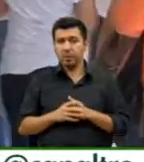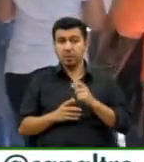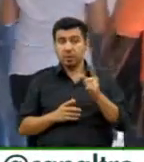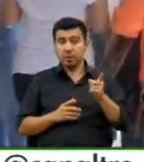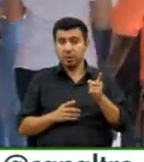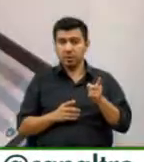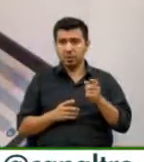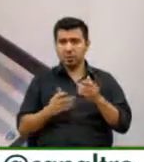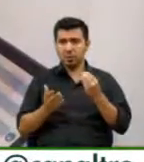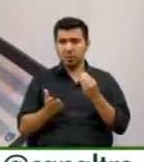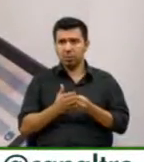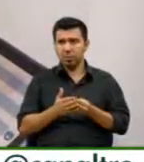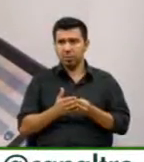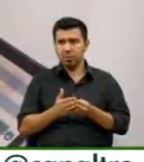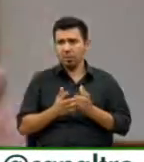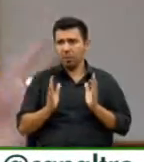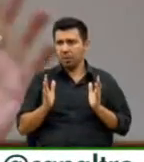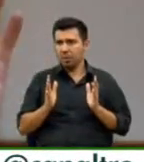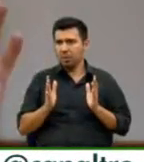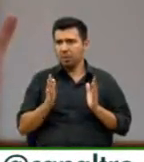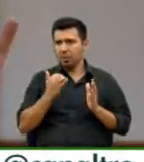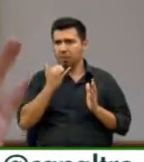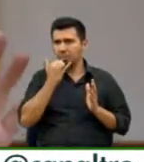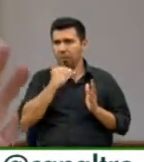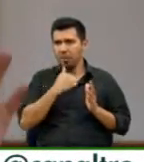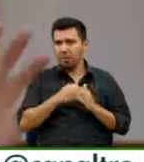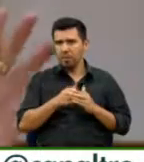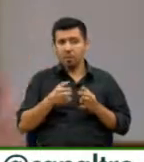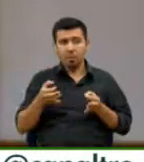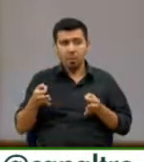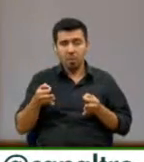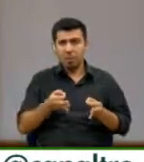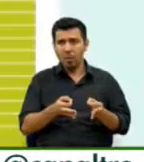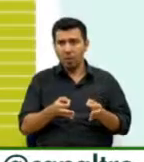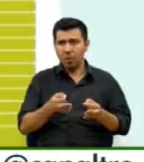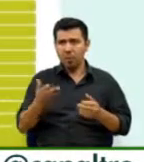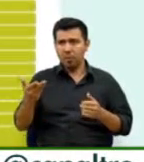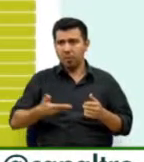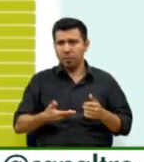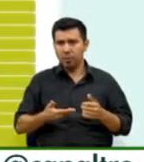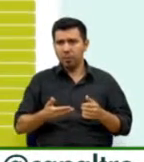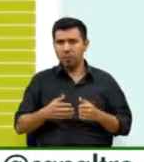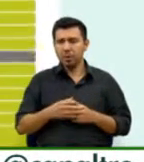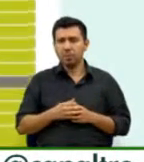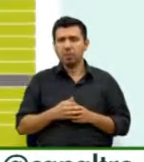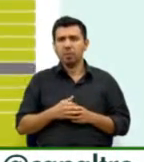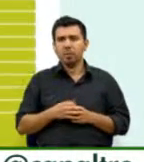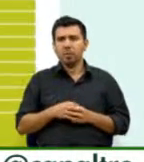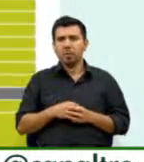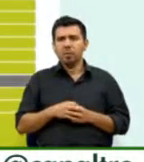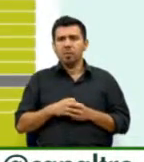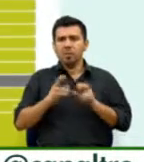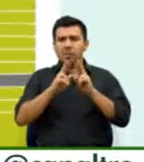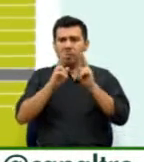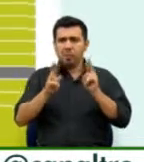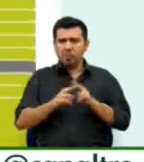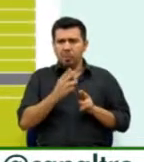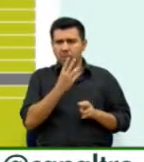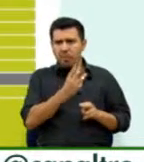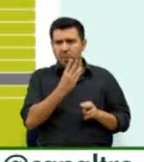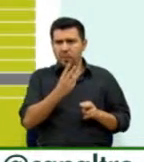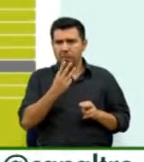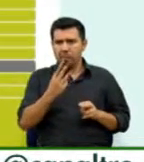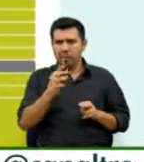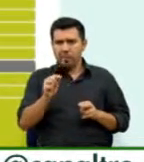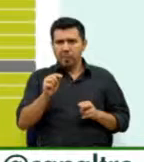falla, normalmente las personas quedan, digamos que en mora, porque no les llegó su recibo. La página es la